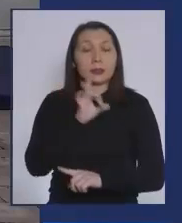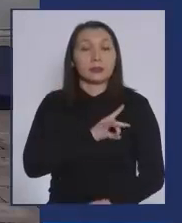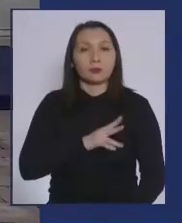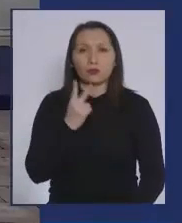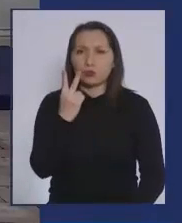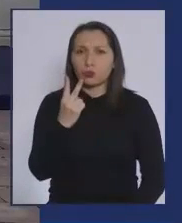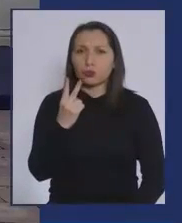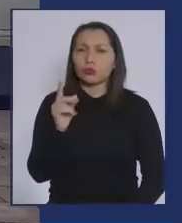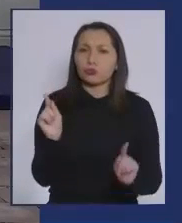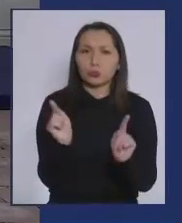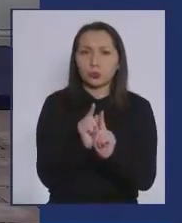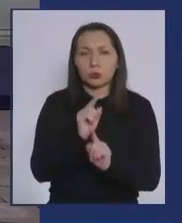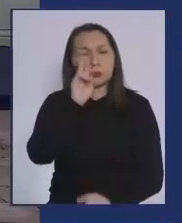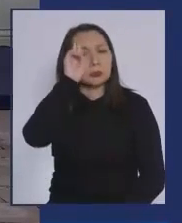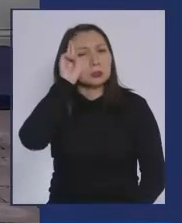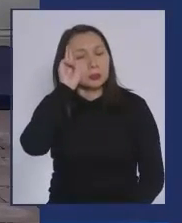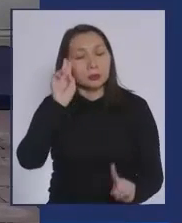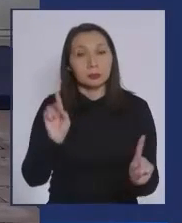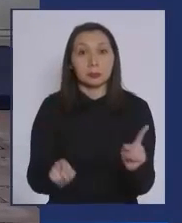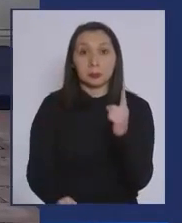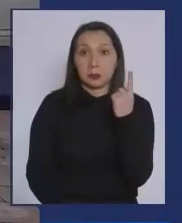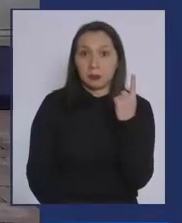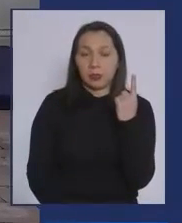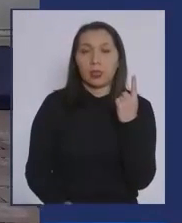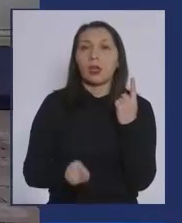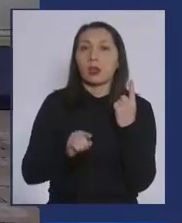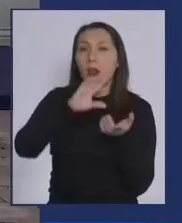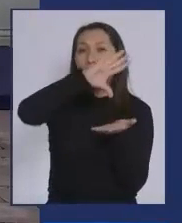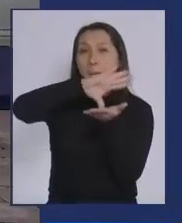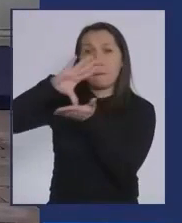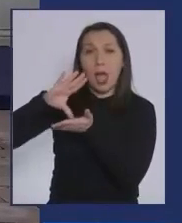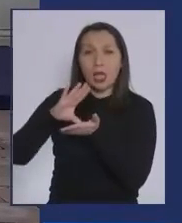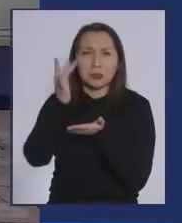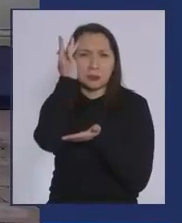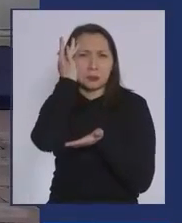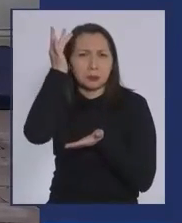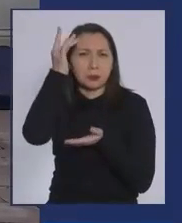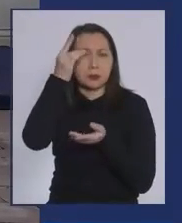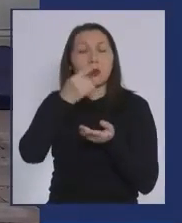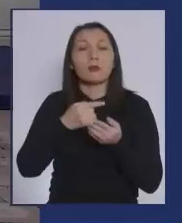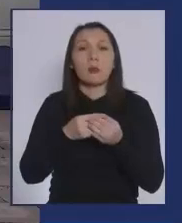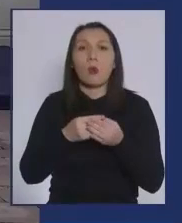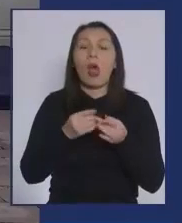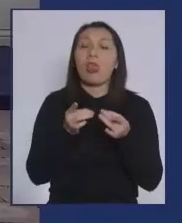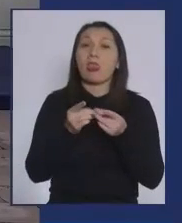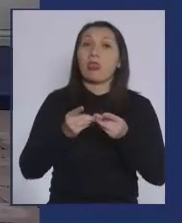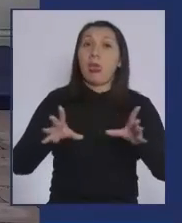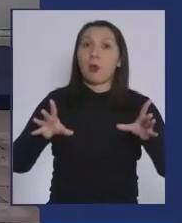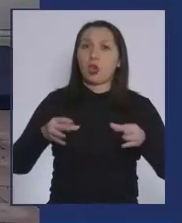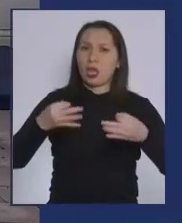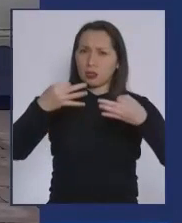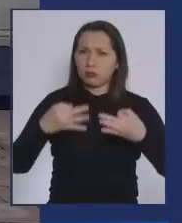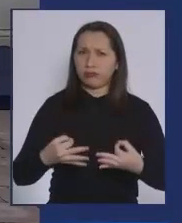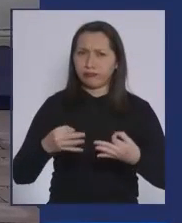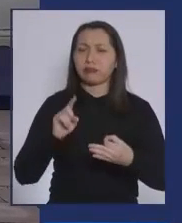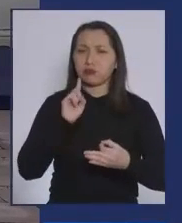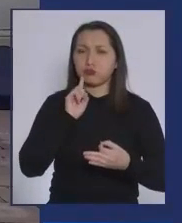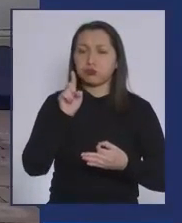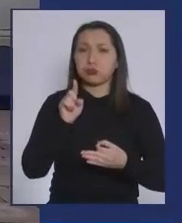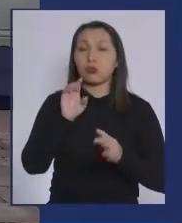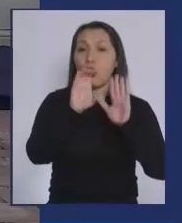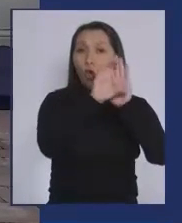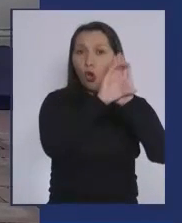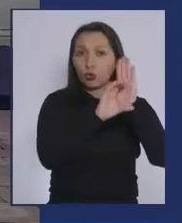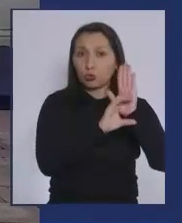breves reflexiones primero en los países sabios en las democracias sólidas la